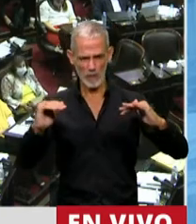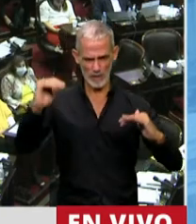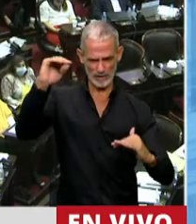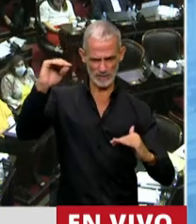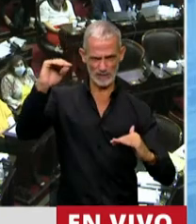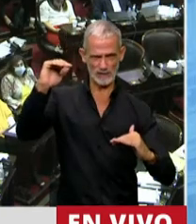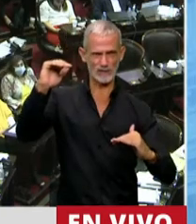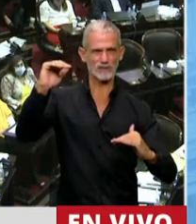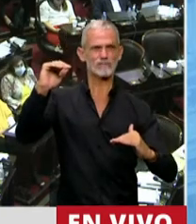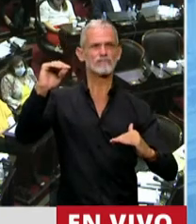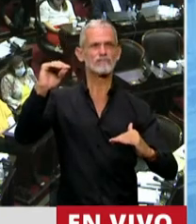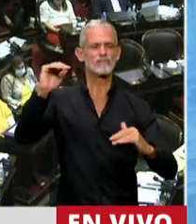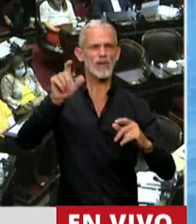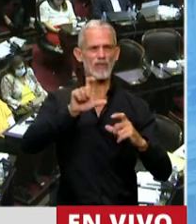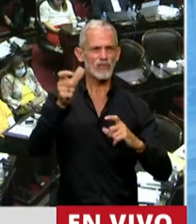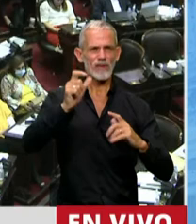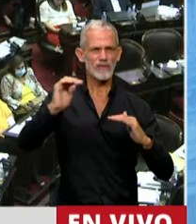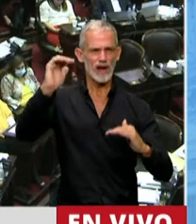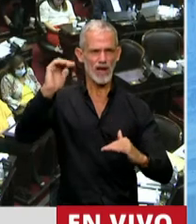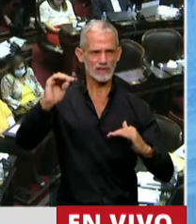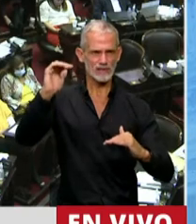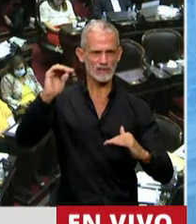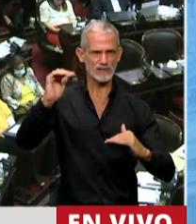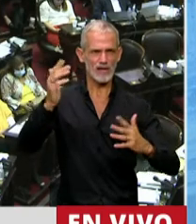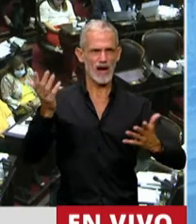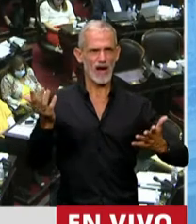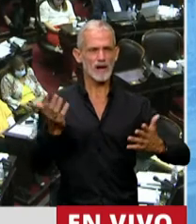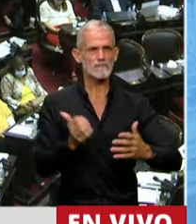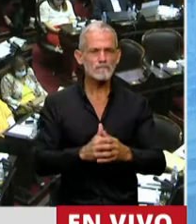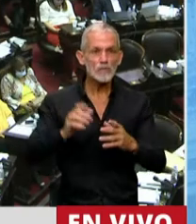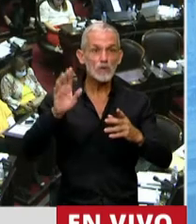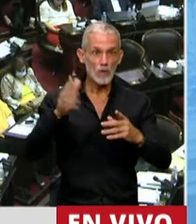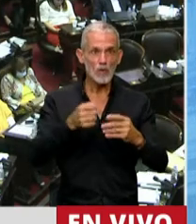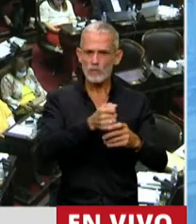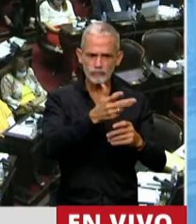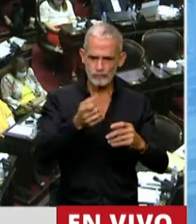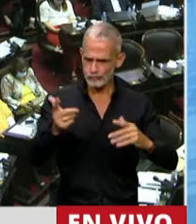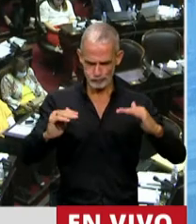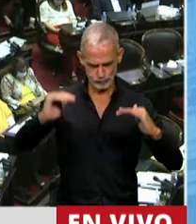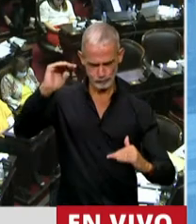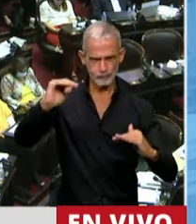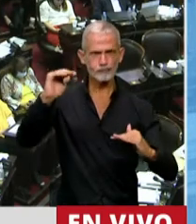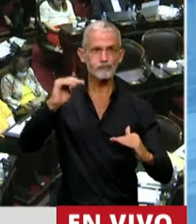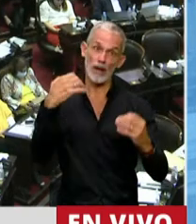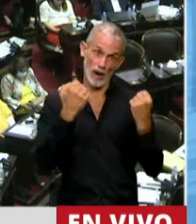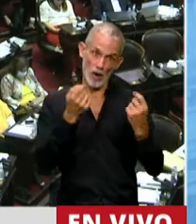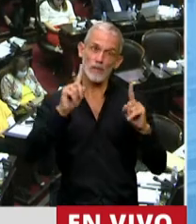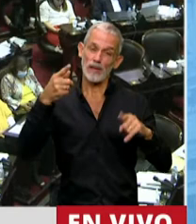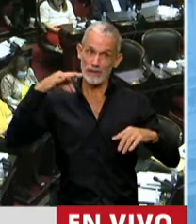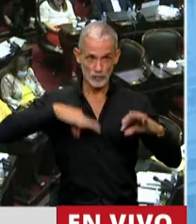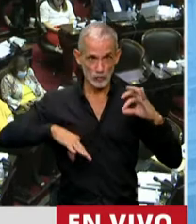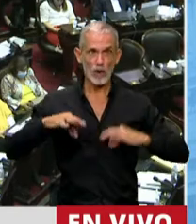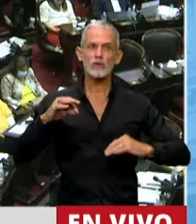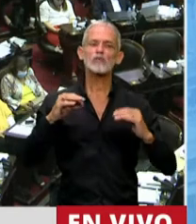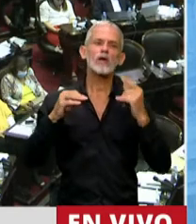científicos. Y estos números, por supuesto, que vienen a incrementar la brecha económica entre